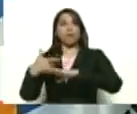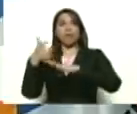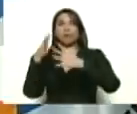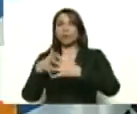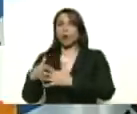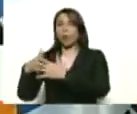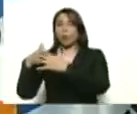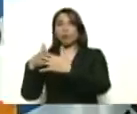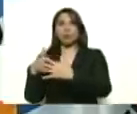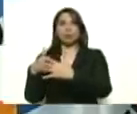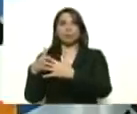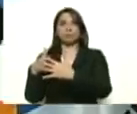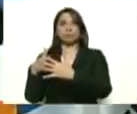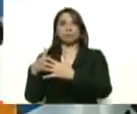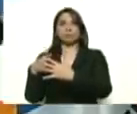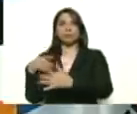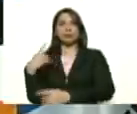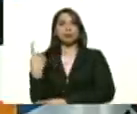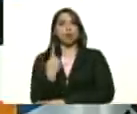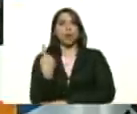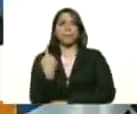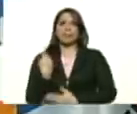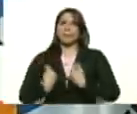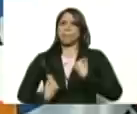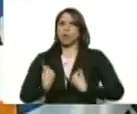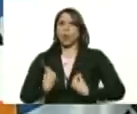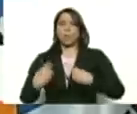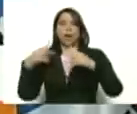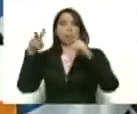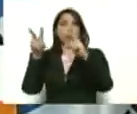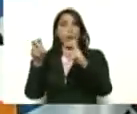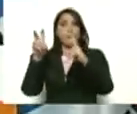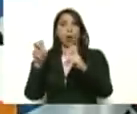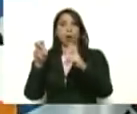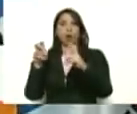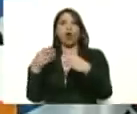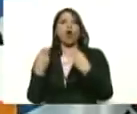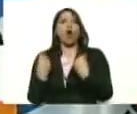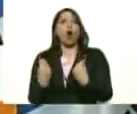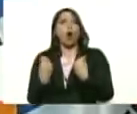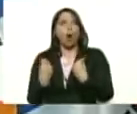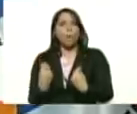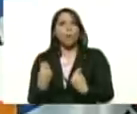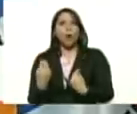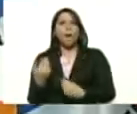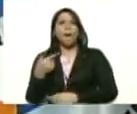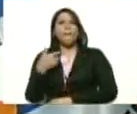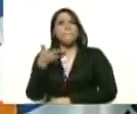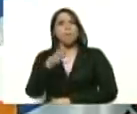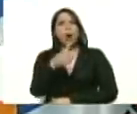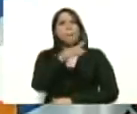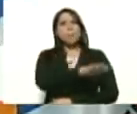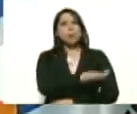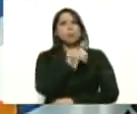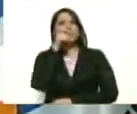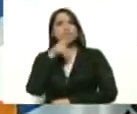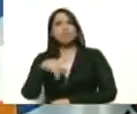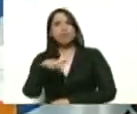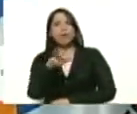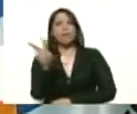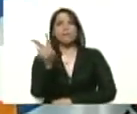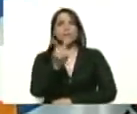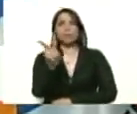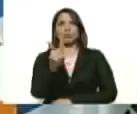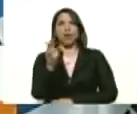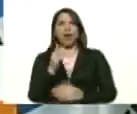América, solamente preocupados, entre comillas, de cómo masacrar al pueblo de Venezuela, aumentando